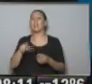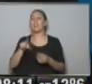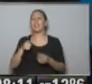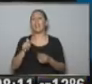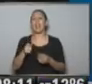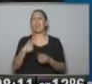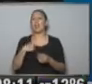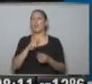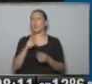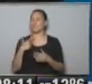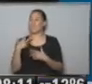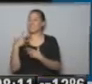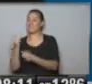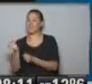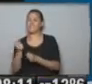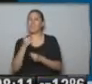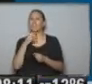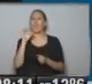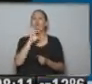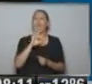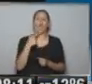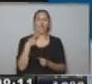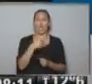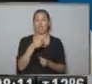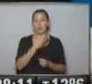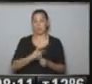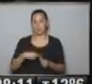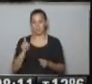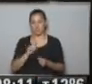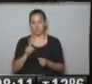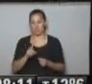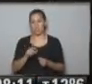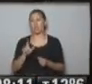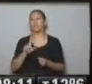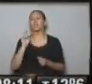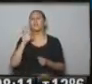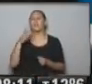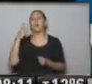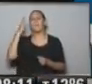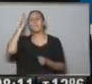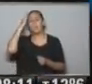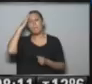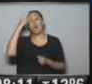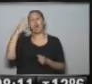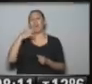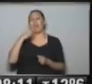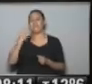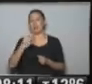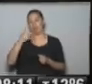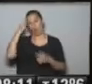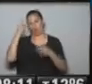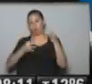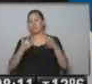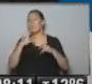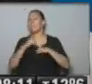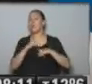somos neutrales y que no es casualidad que esté en este ámbito de la memoria, de la verdad, de la justicia. Bueno, con una